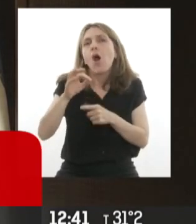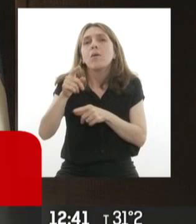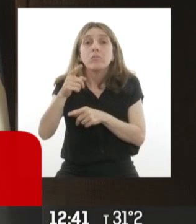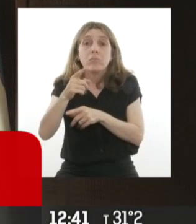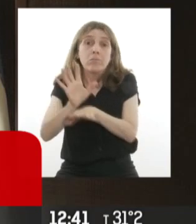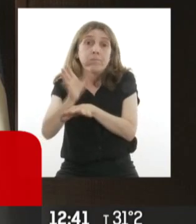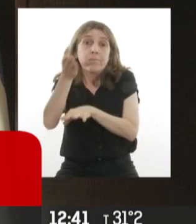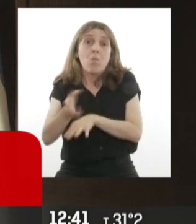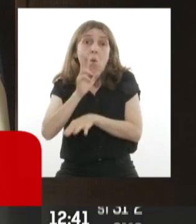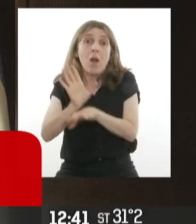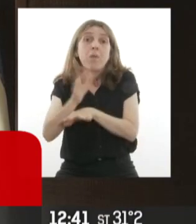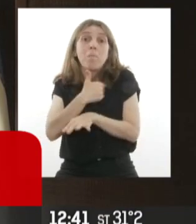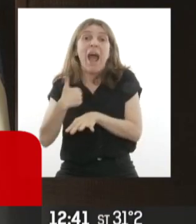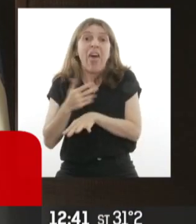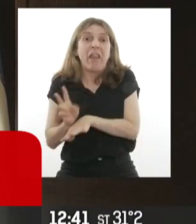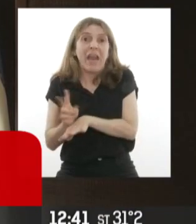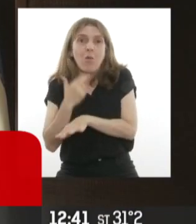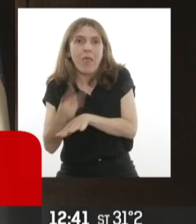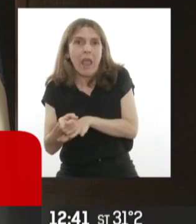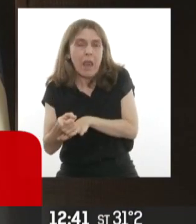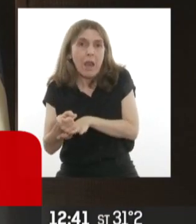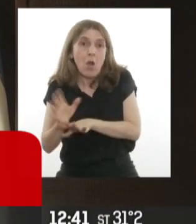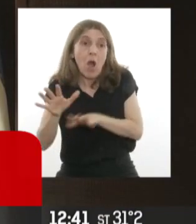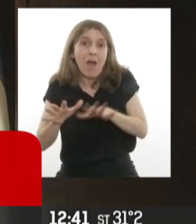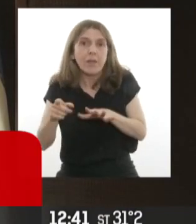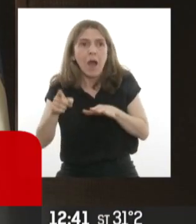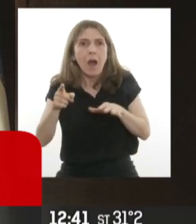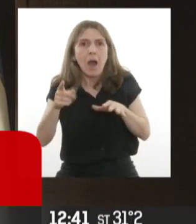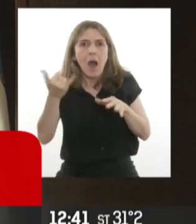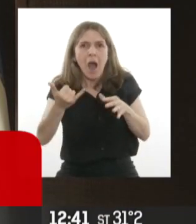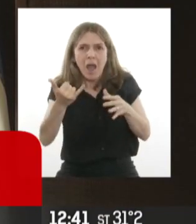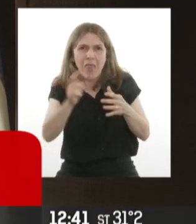a veces se los exige. Y esa desigualdad es insoportable.